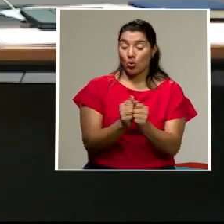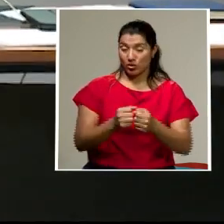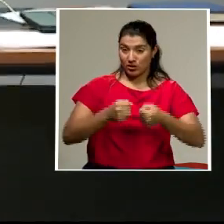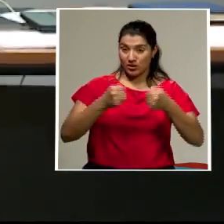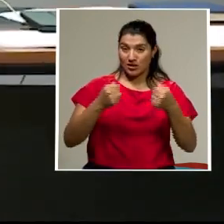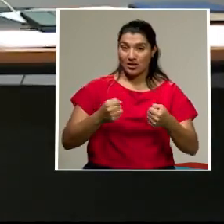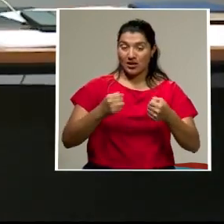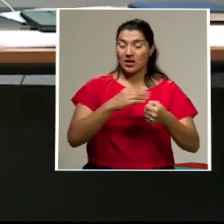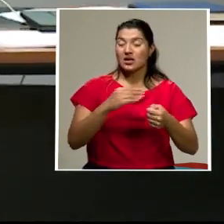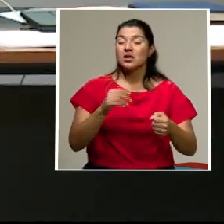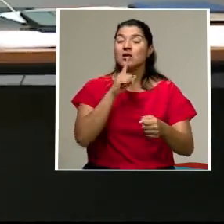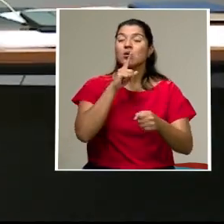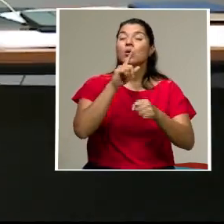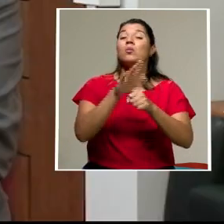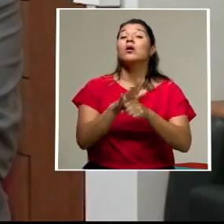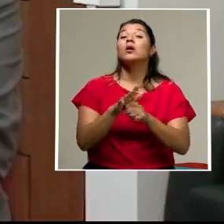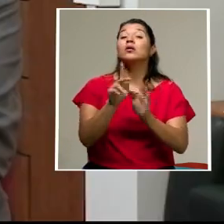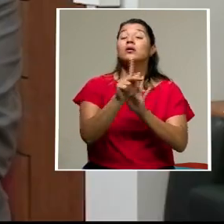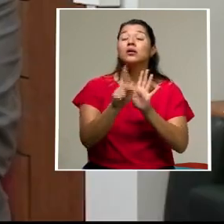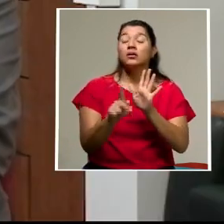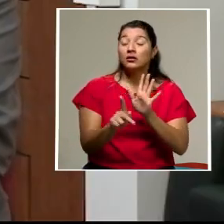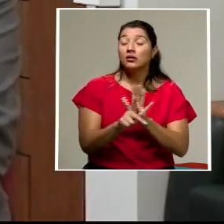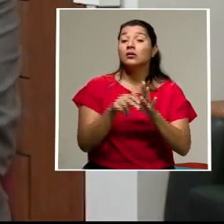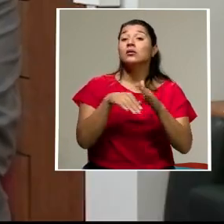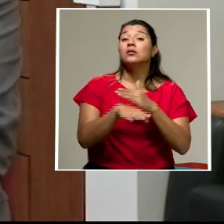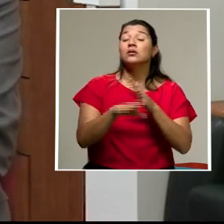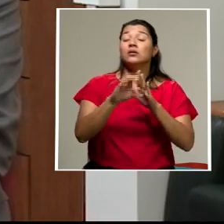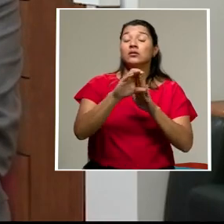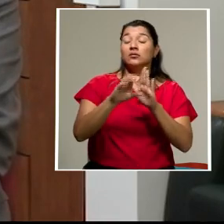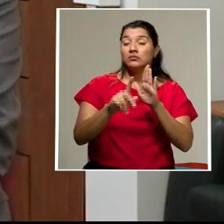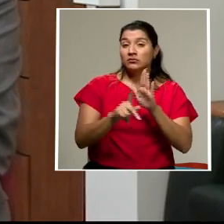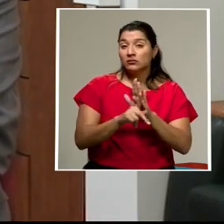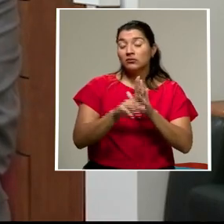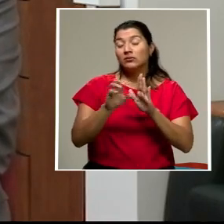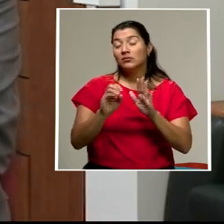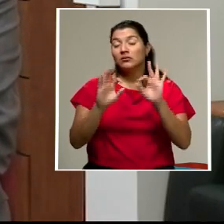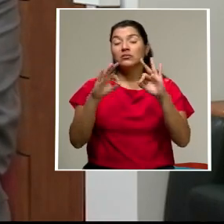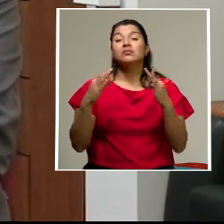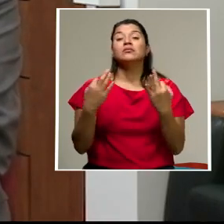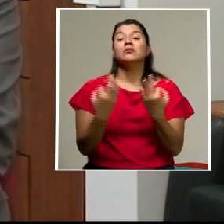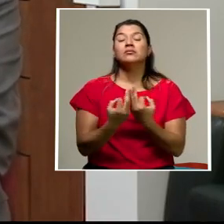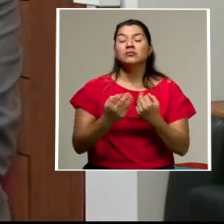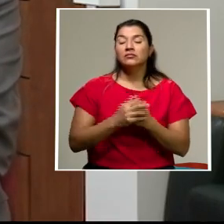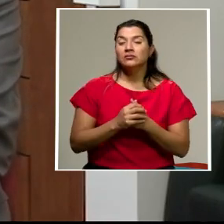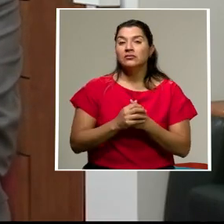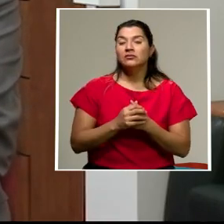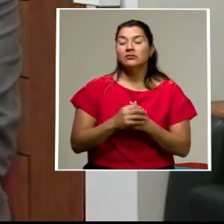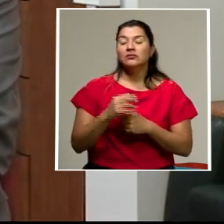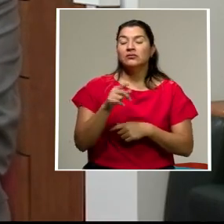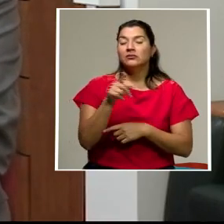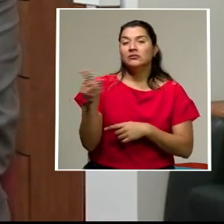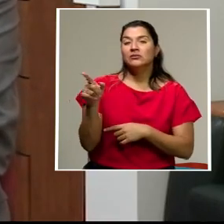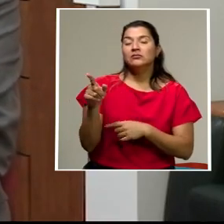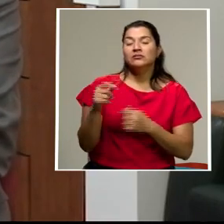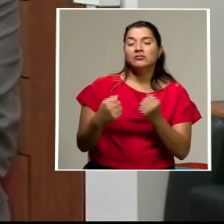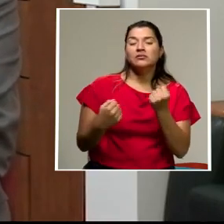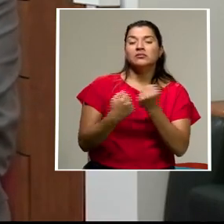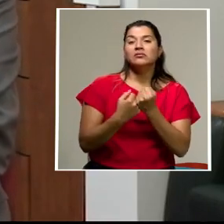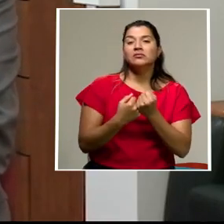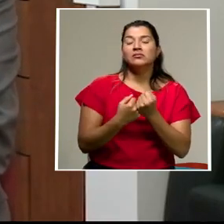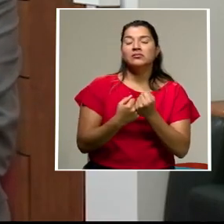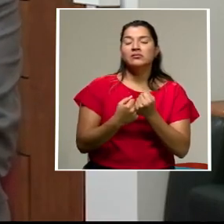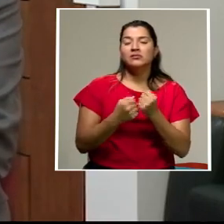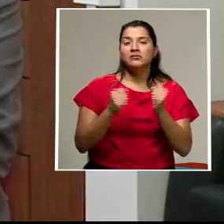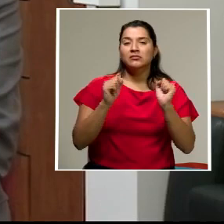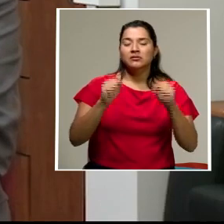y el cumplimiento fiel a los principios constitucionales de un grupo de personas diputadas que apoyaron incorporar una